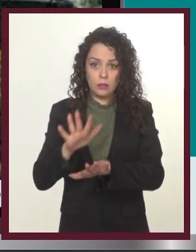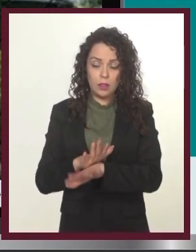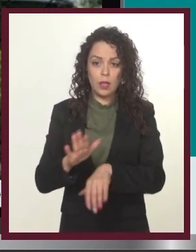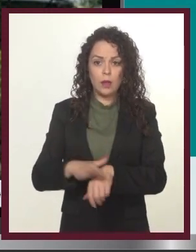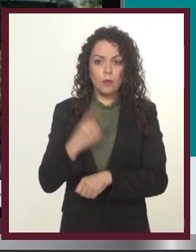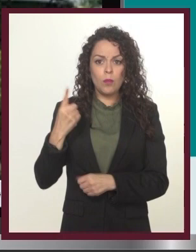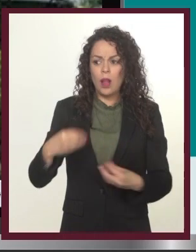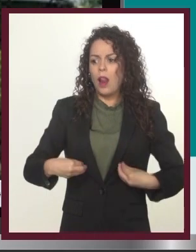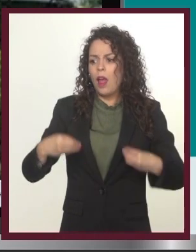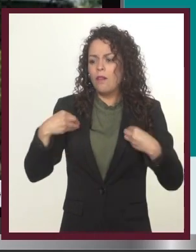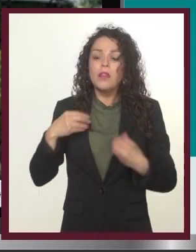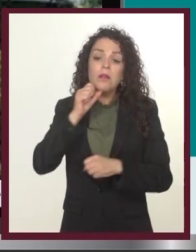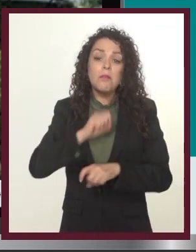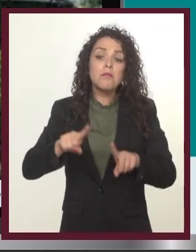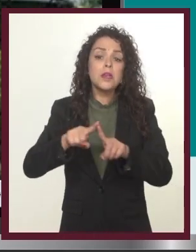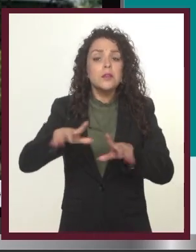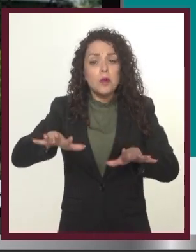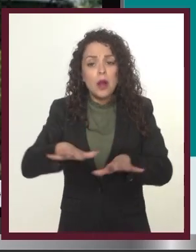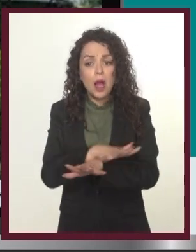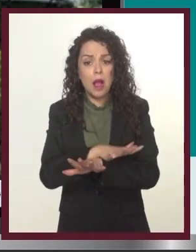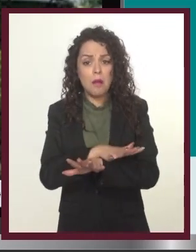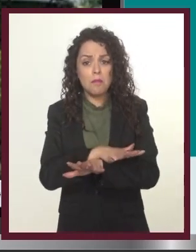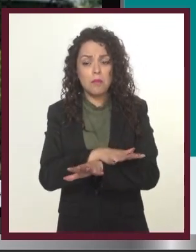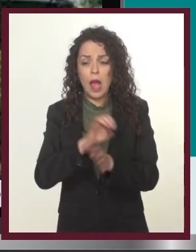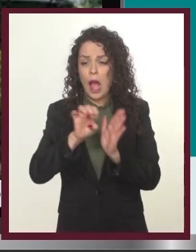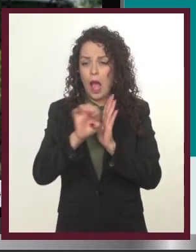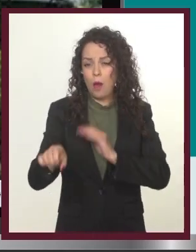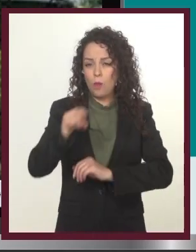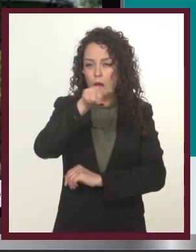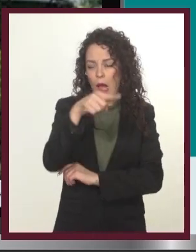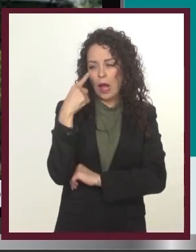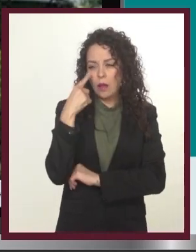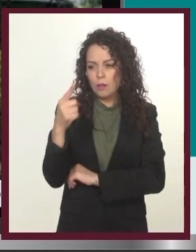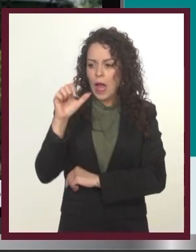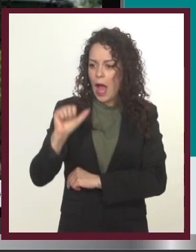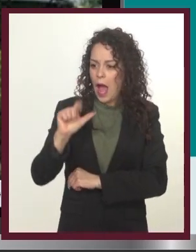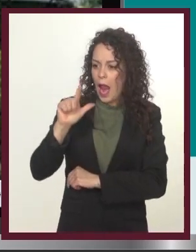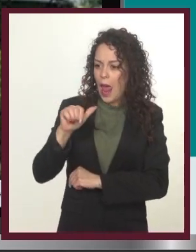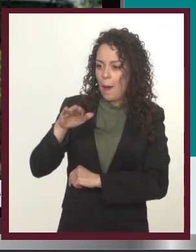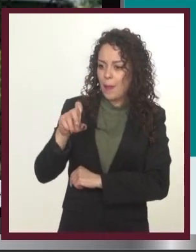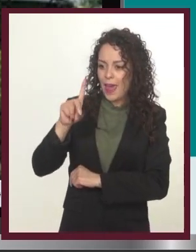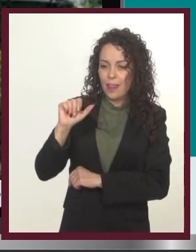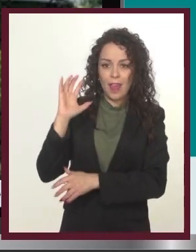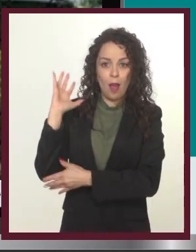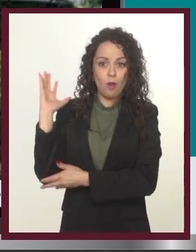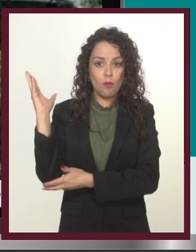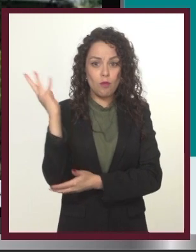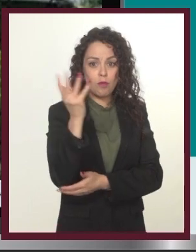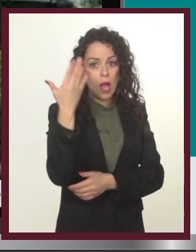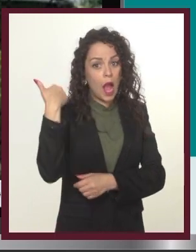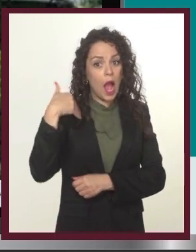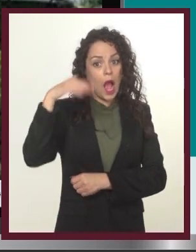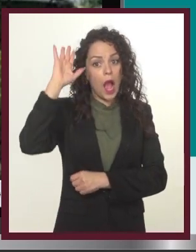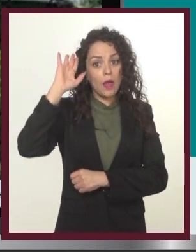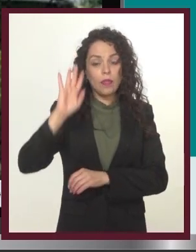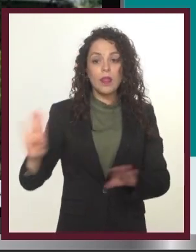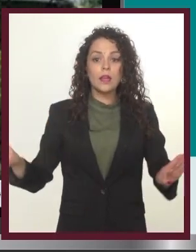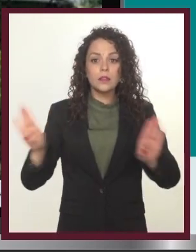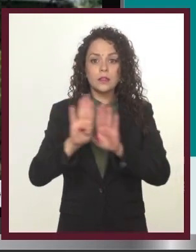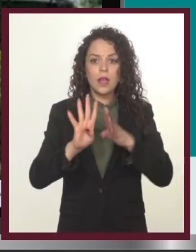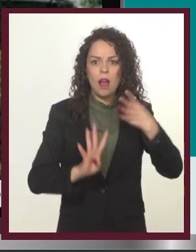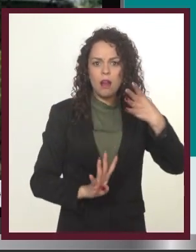actualizar, porque además la vida va cambiando. O sea, si tú ves, pues la Alameda en algún momento histórico estaba cerrada,